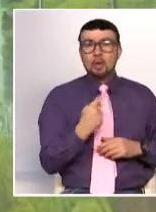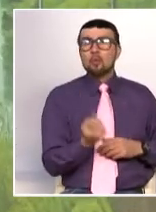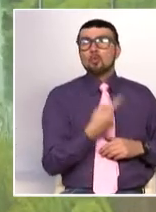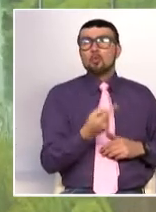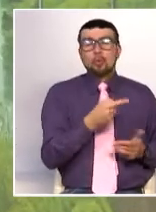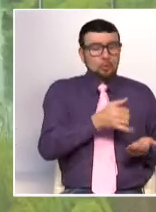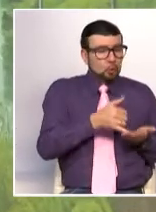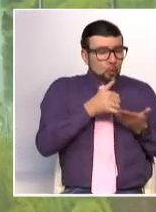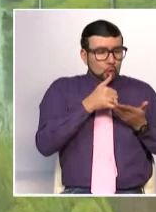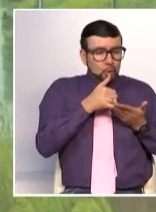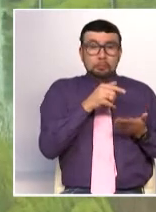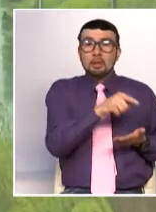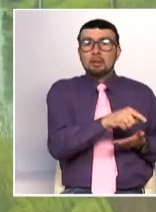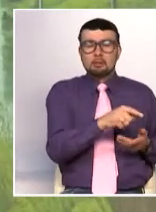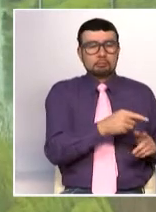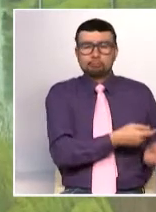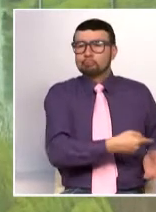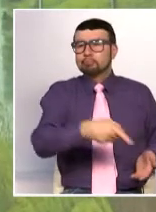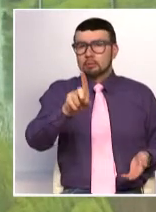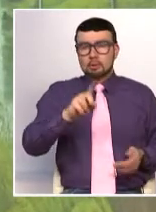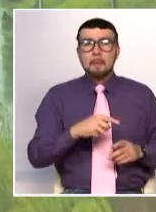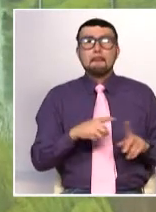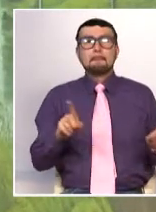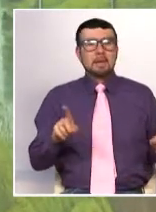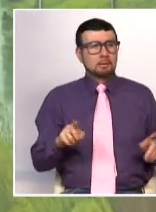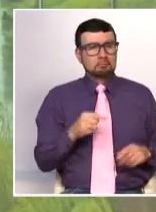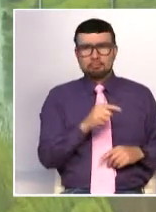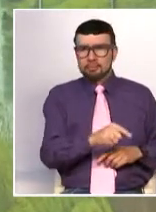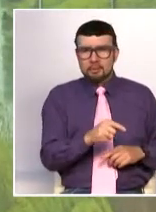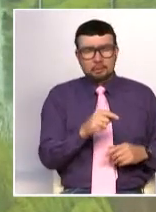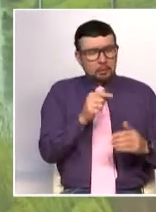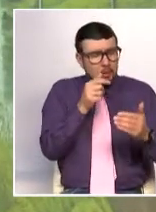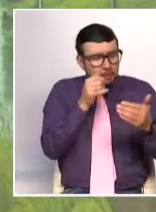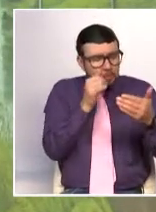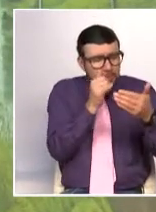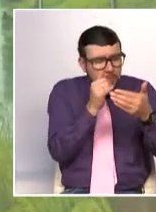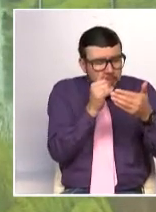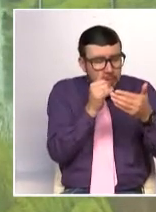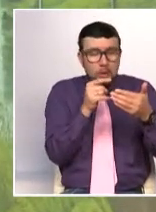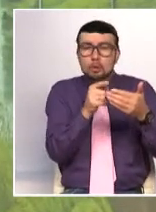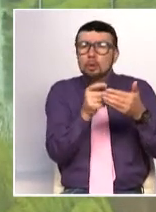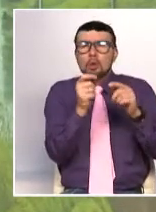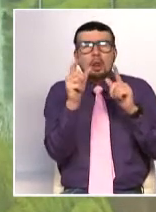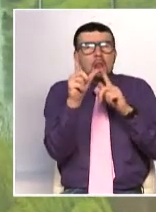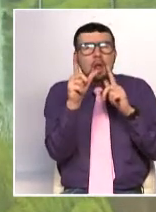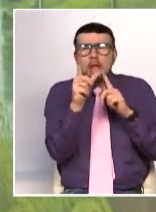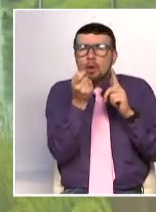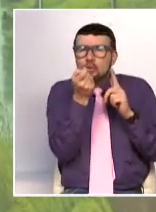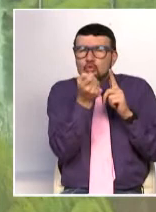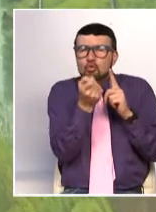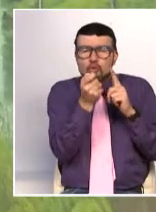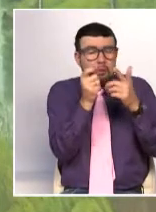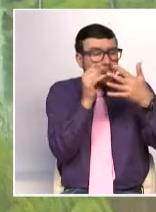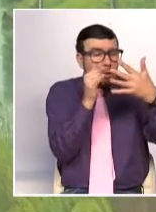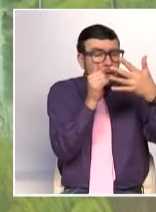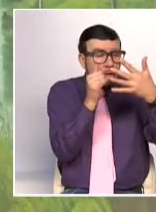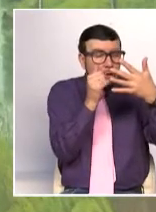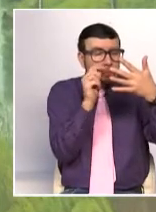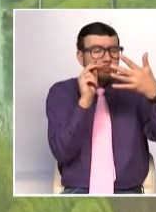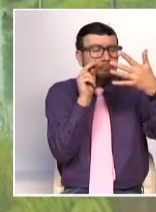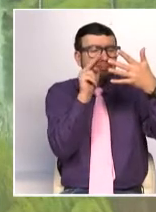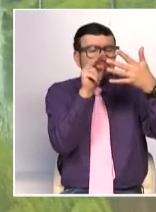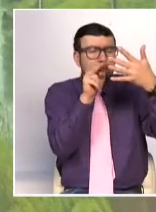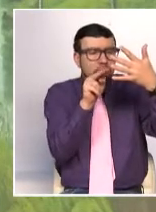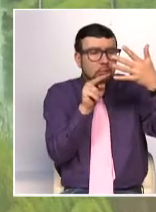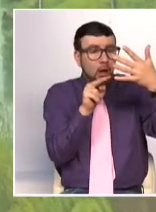pero no han tenido la curiosidad de conseguir una lupa porque lo escriben tan pequeño que se necesita y